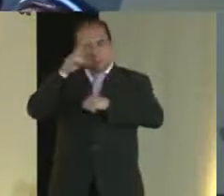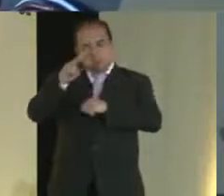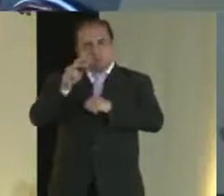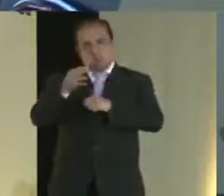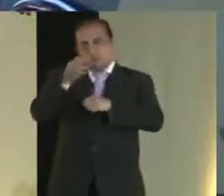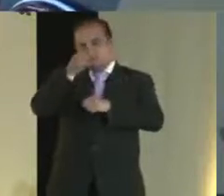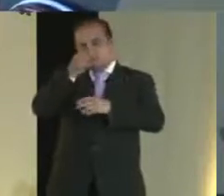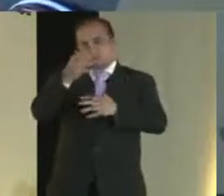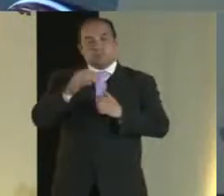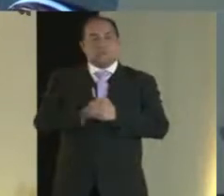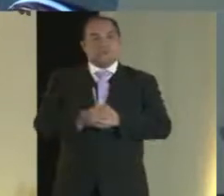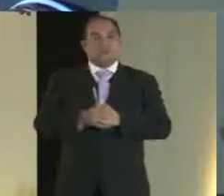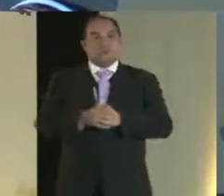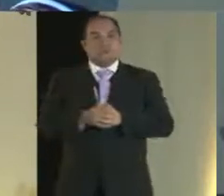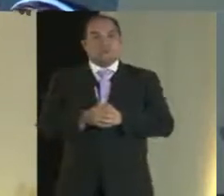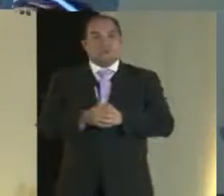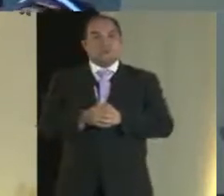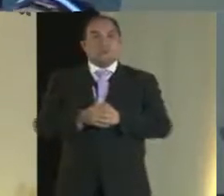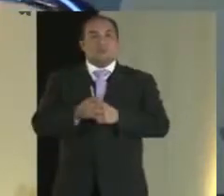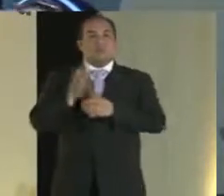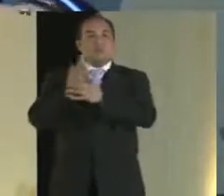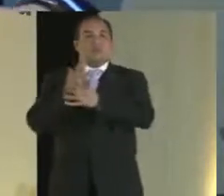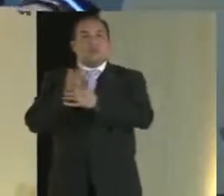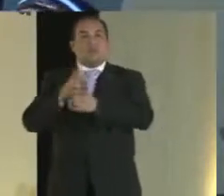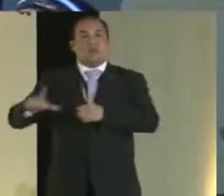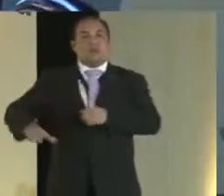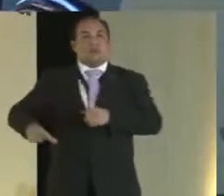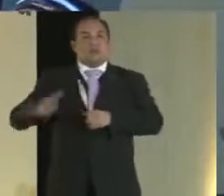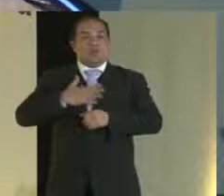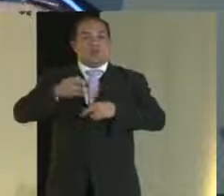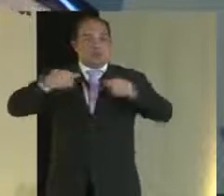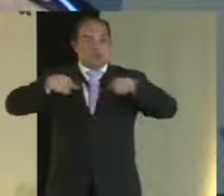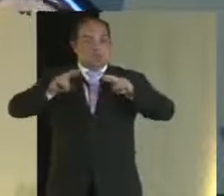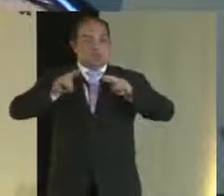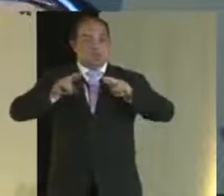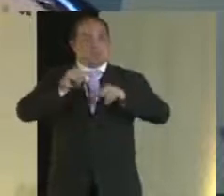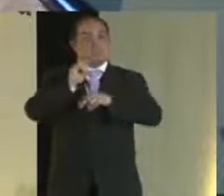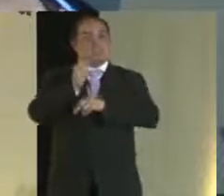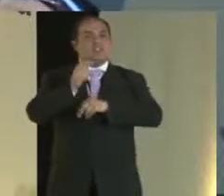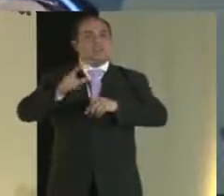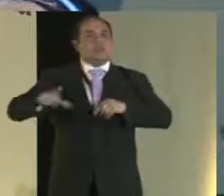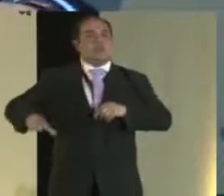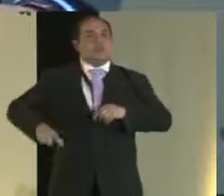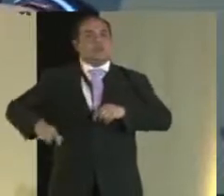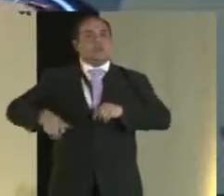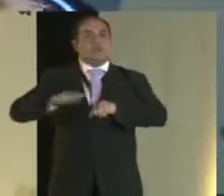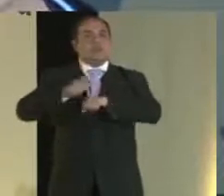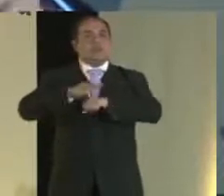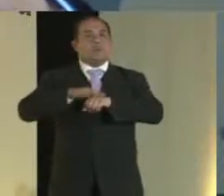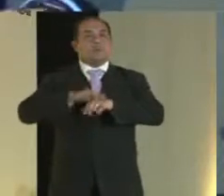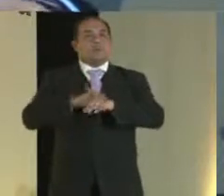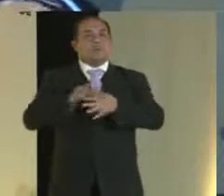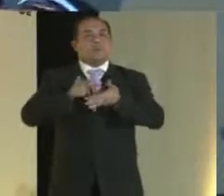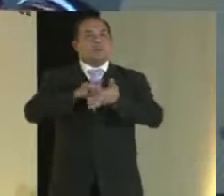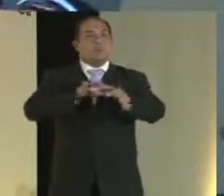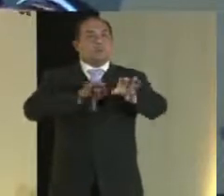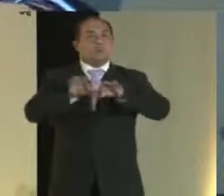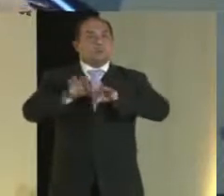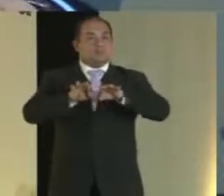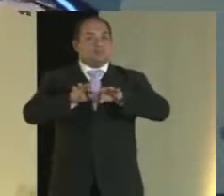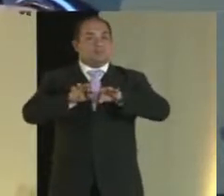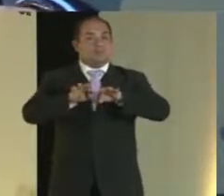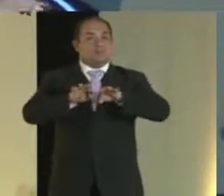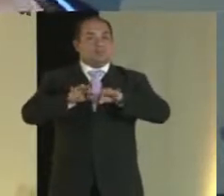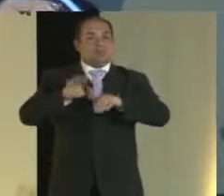relativamente poco, dijo: el gobierno que yo represento es el gobierno más laborista y más favorable